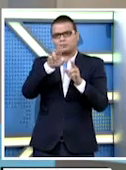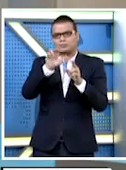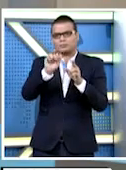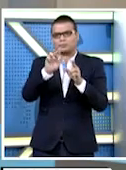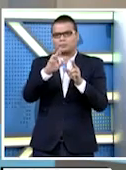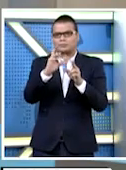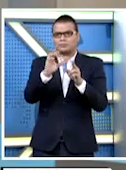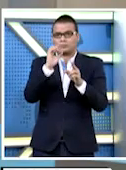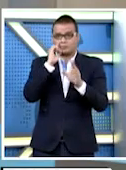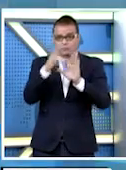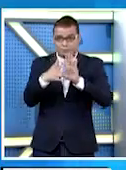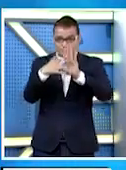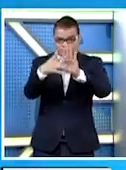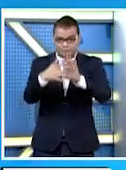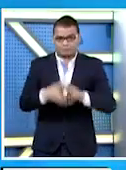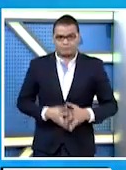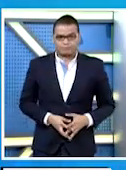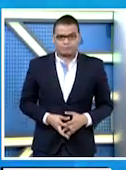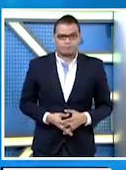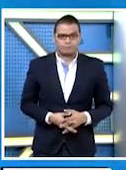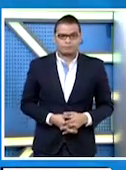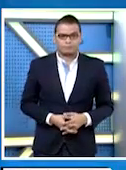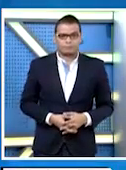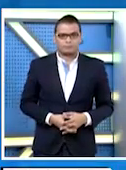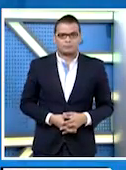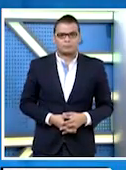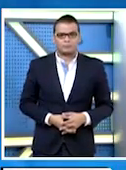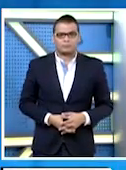buenas tardes y adelante.